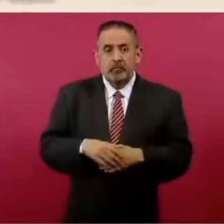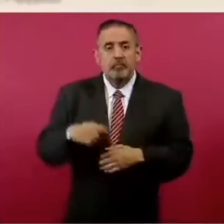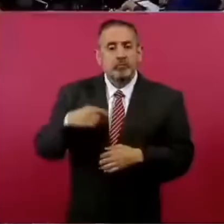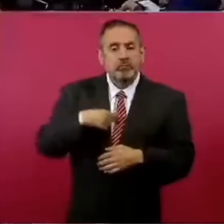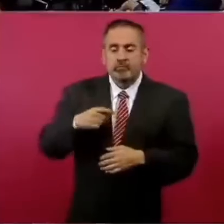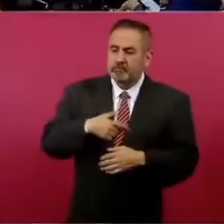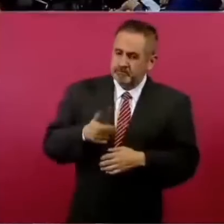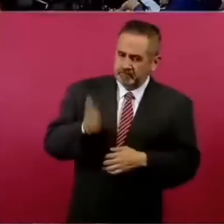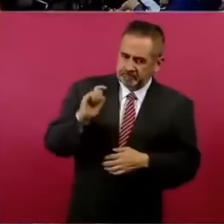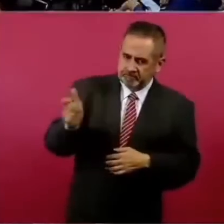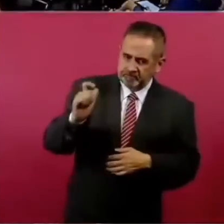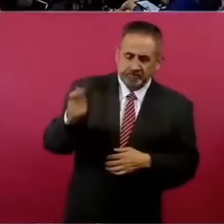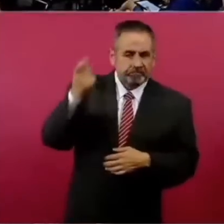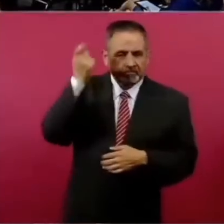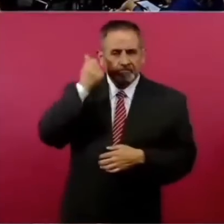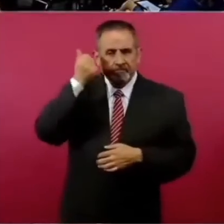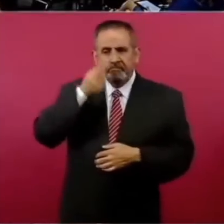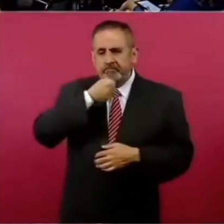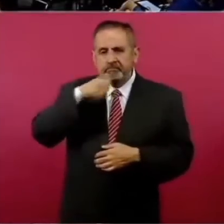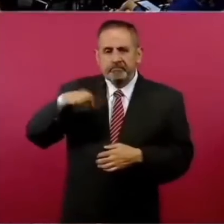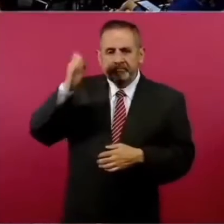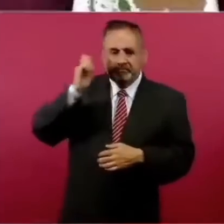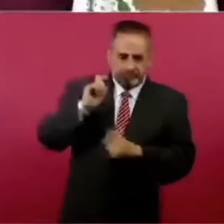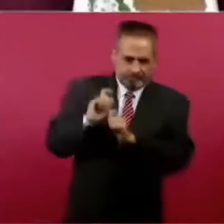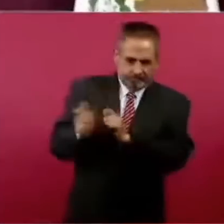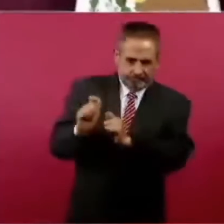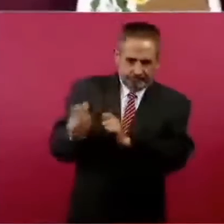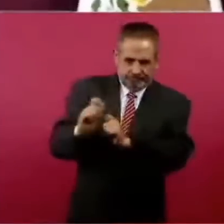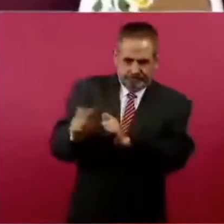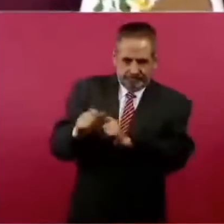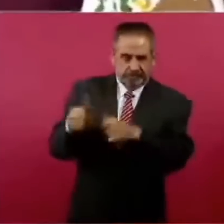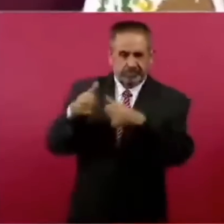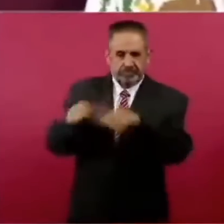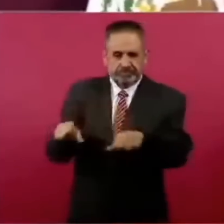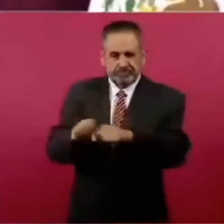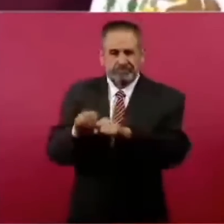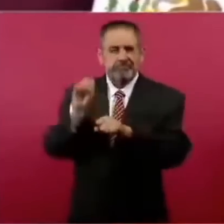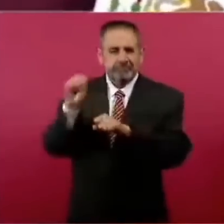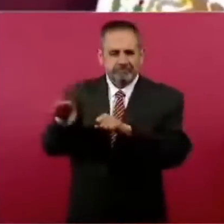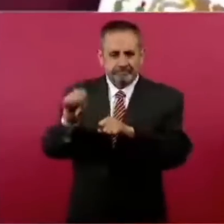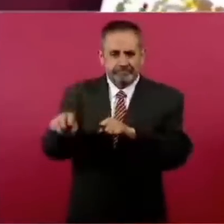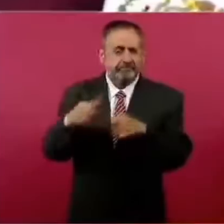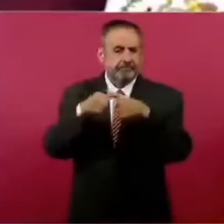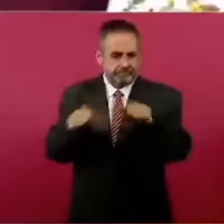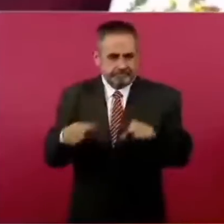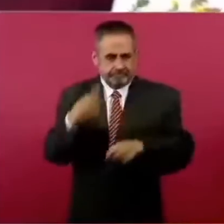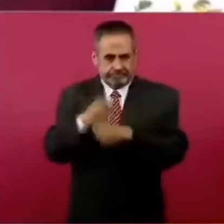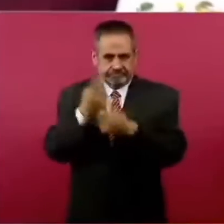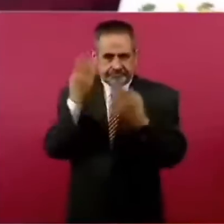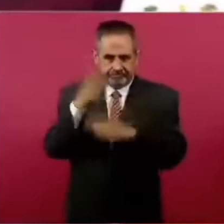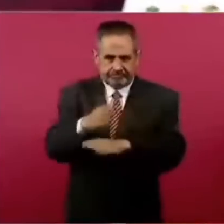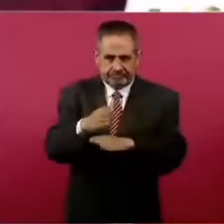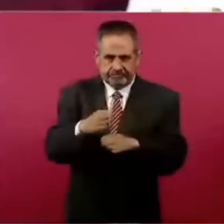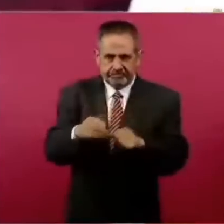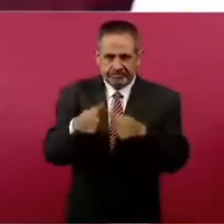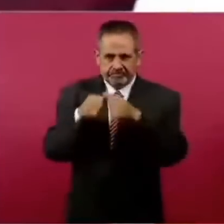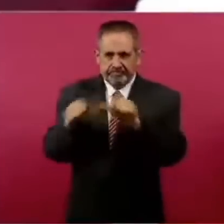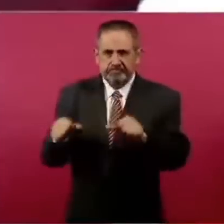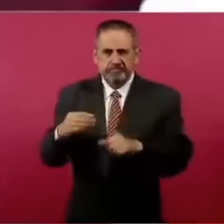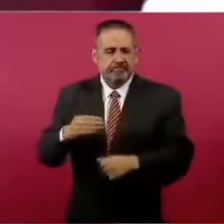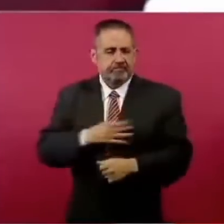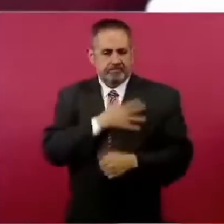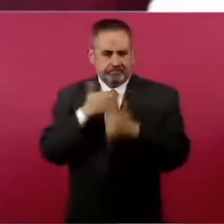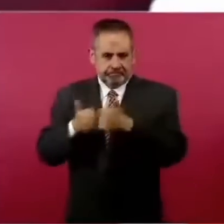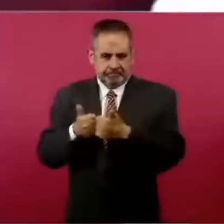pensión a los adultos mayores. En los bancos primero, en el Banco del